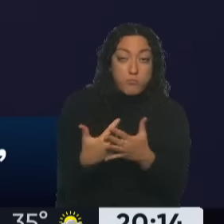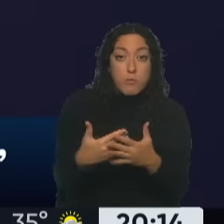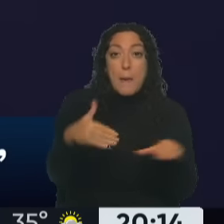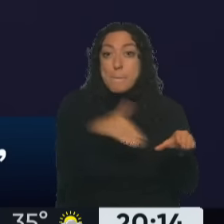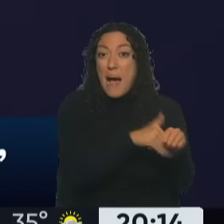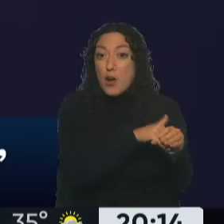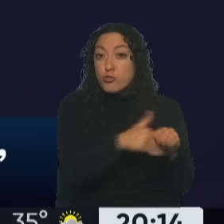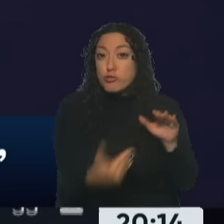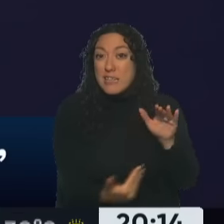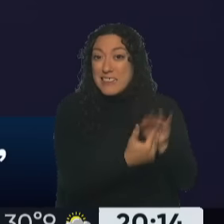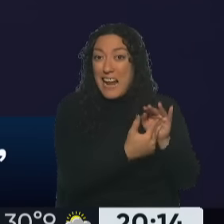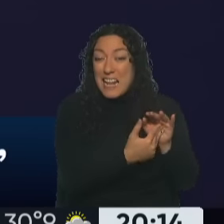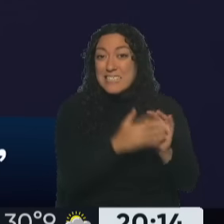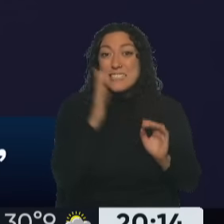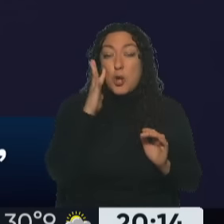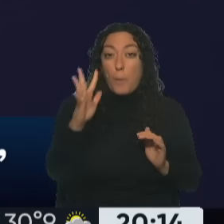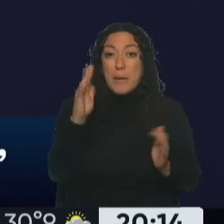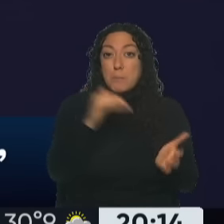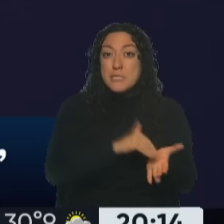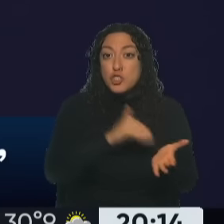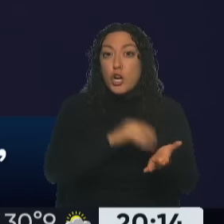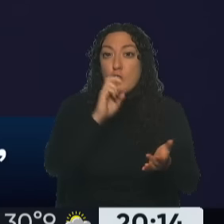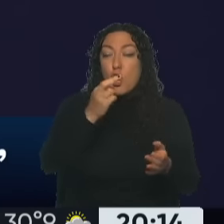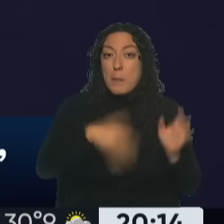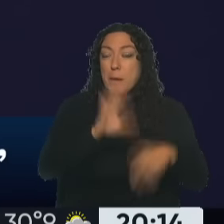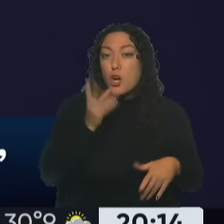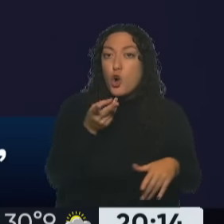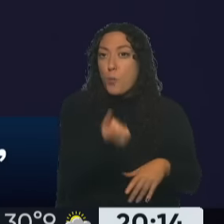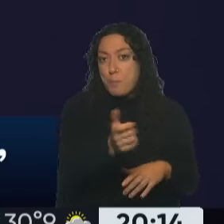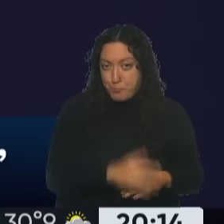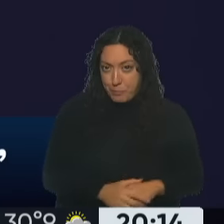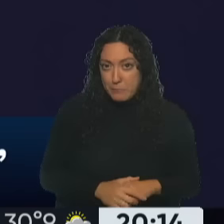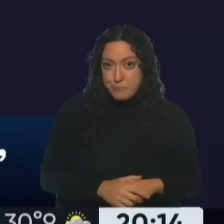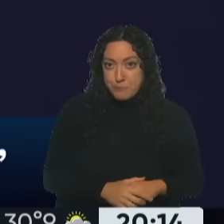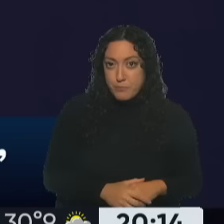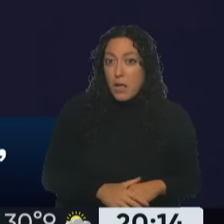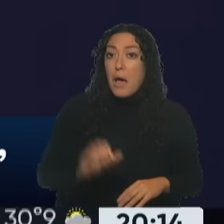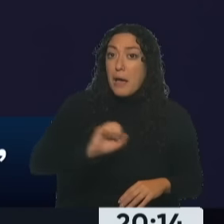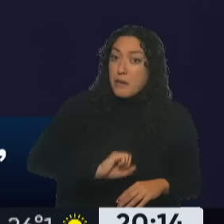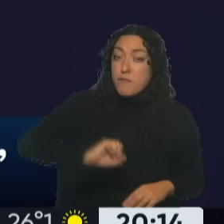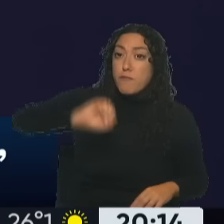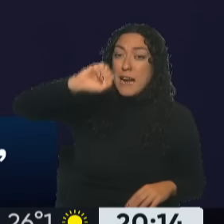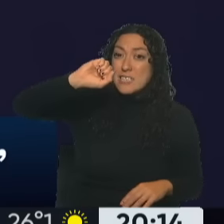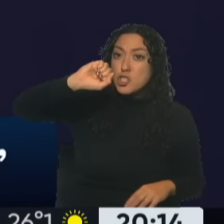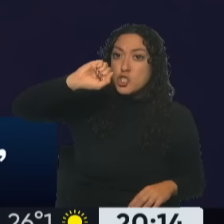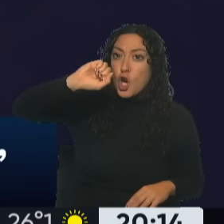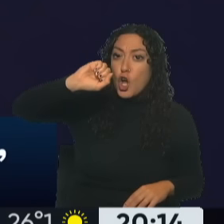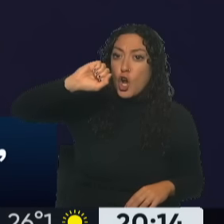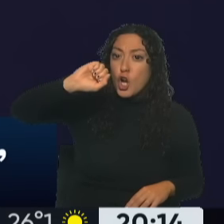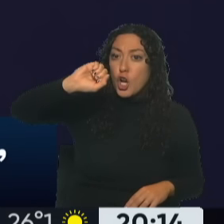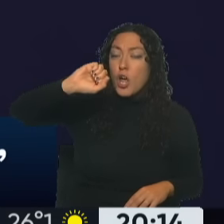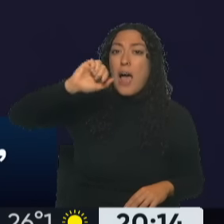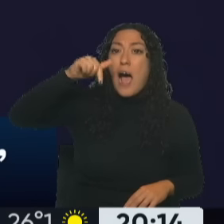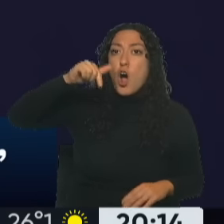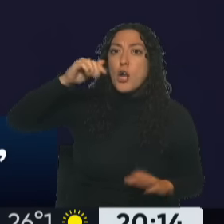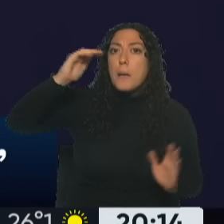Central ha comprado más de 5,000 millones de dólares la realidad es que la inflación muy alta ha venido por lo menos